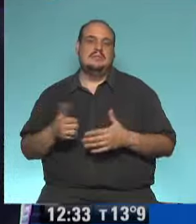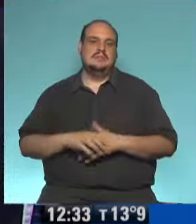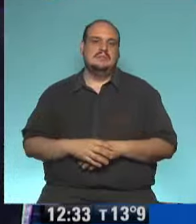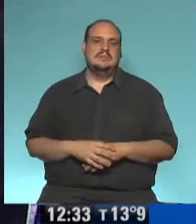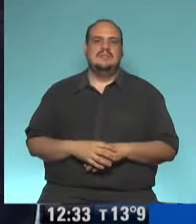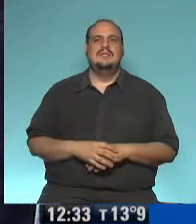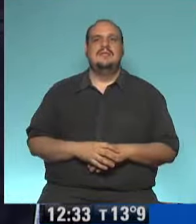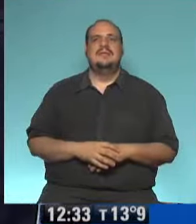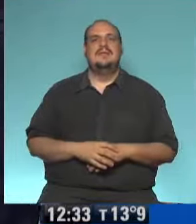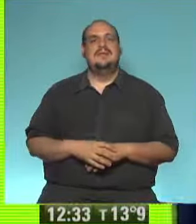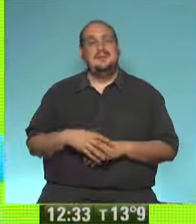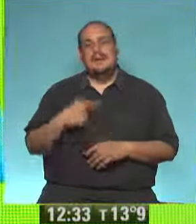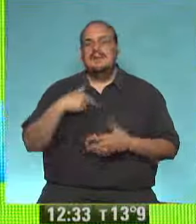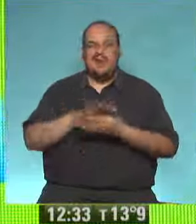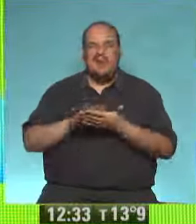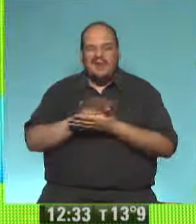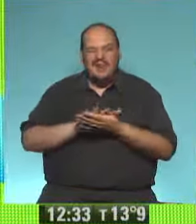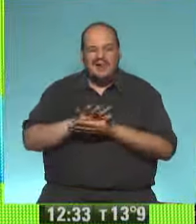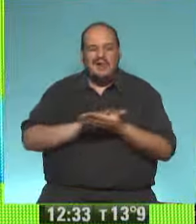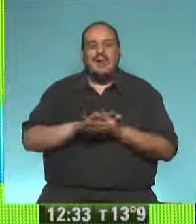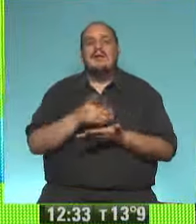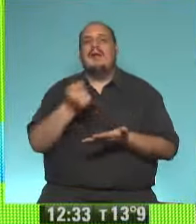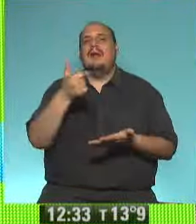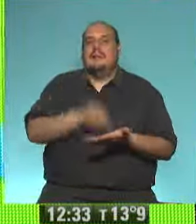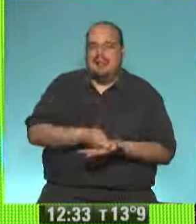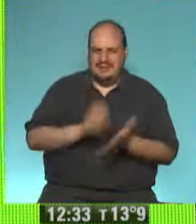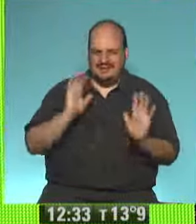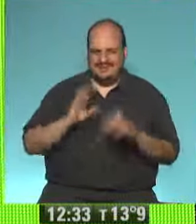a vender. Yo me pongo la seña. Pero nunca fue lo